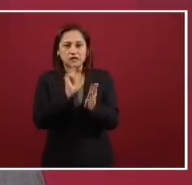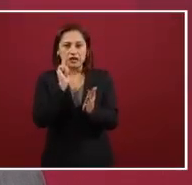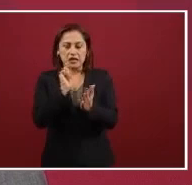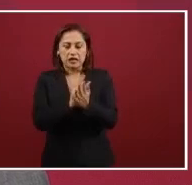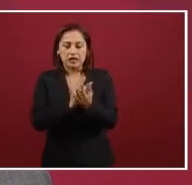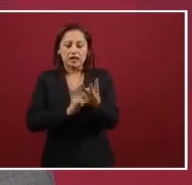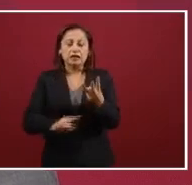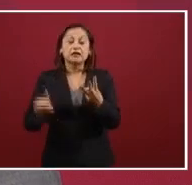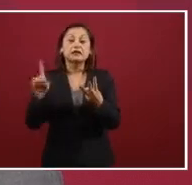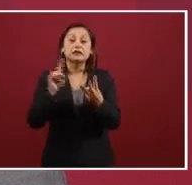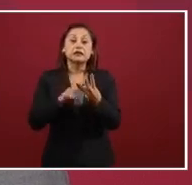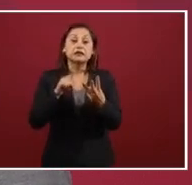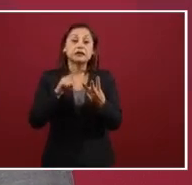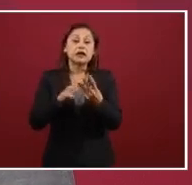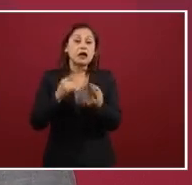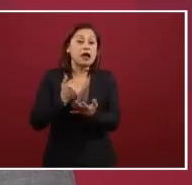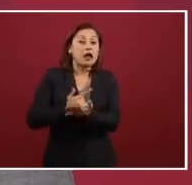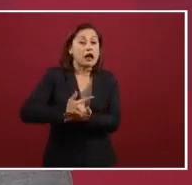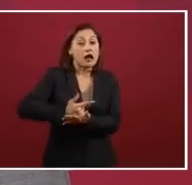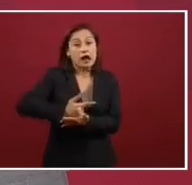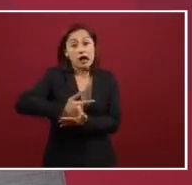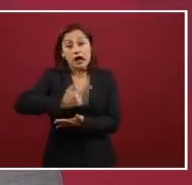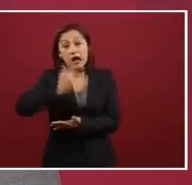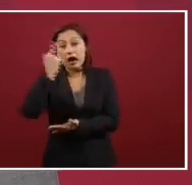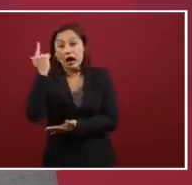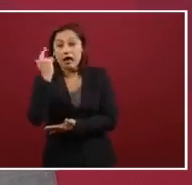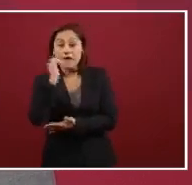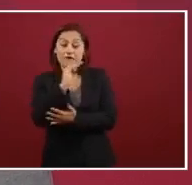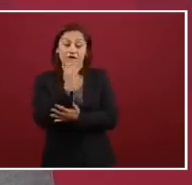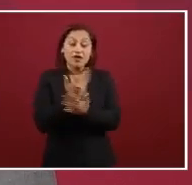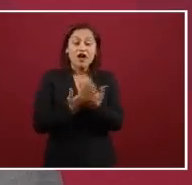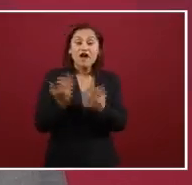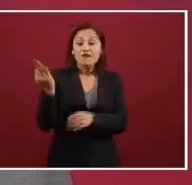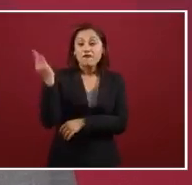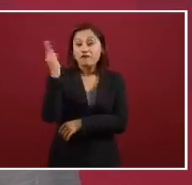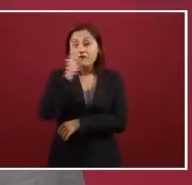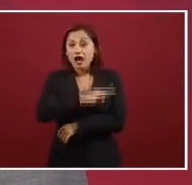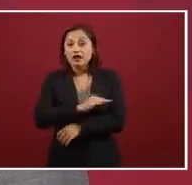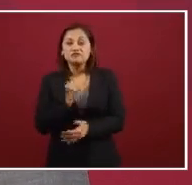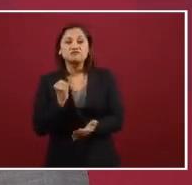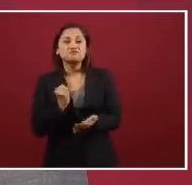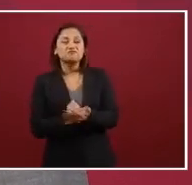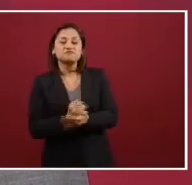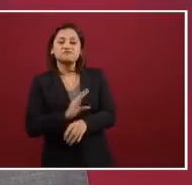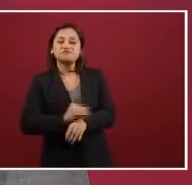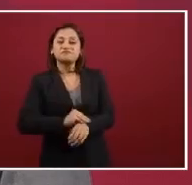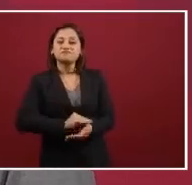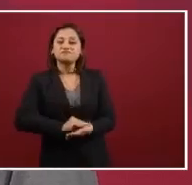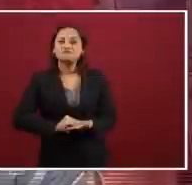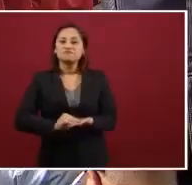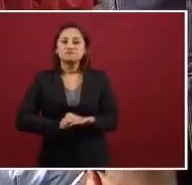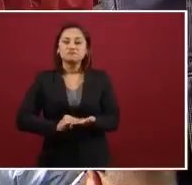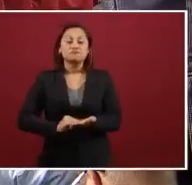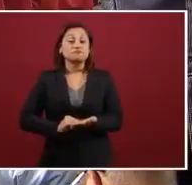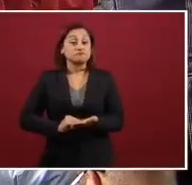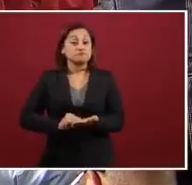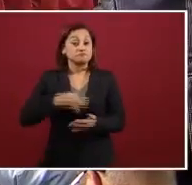facturación para la evasión fiscal. Y les